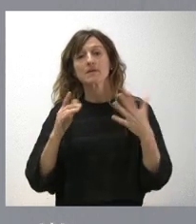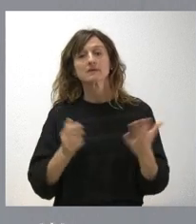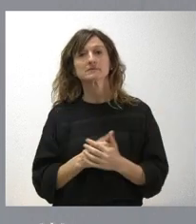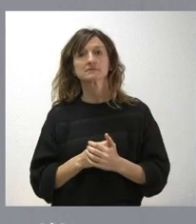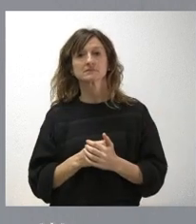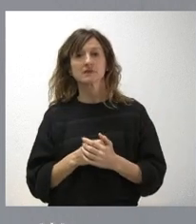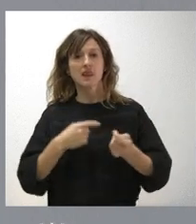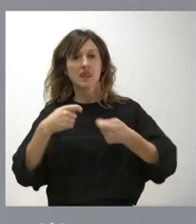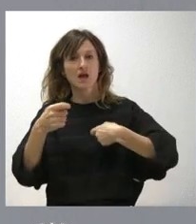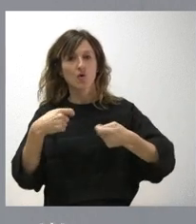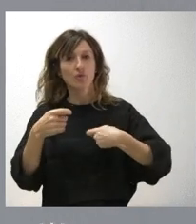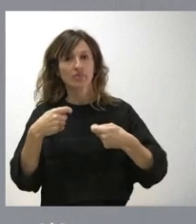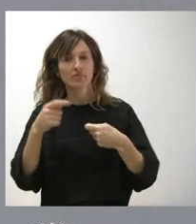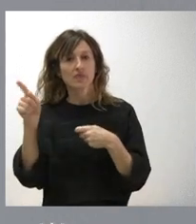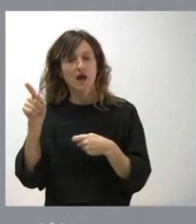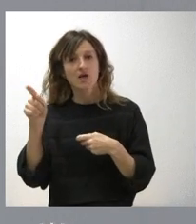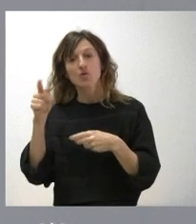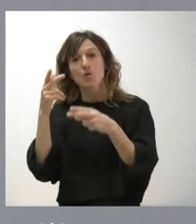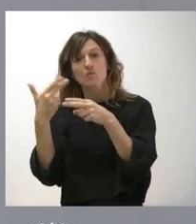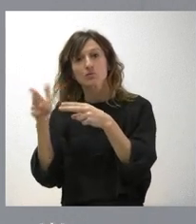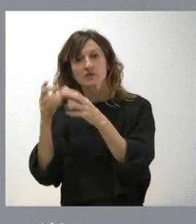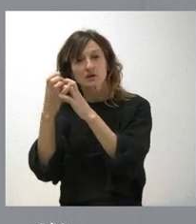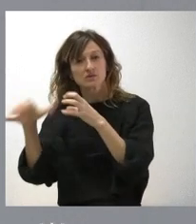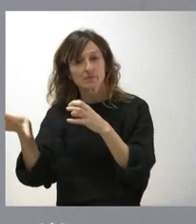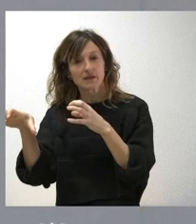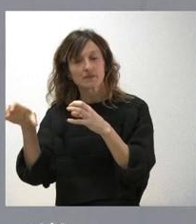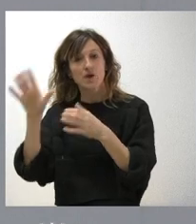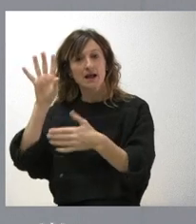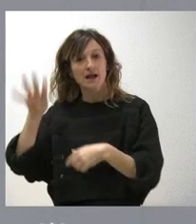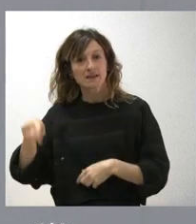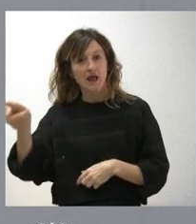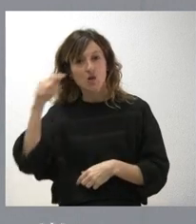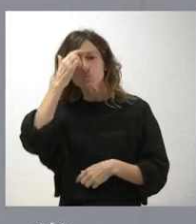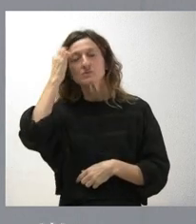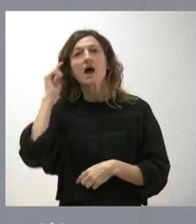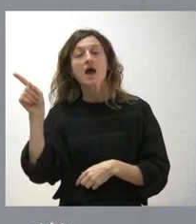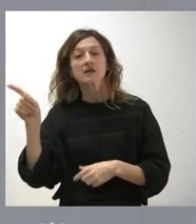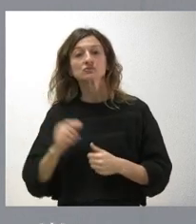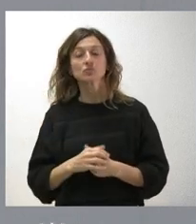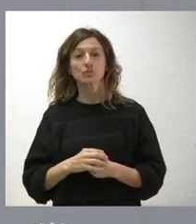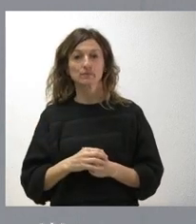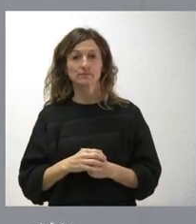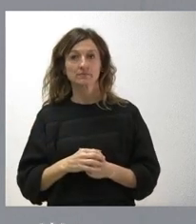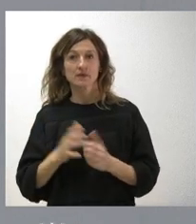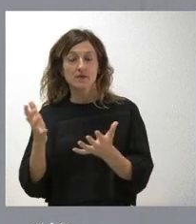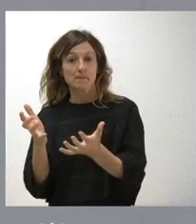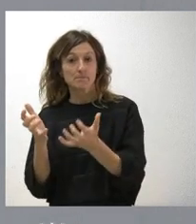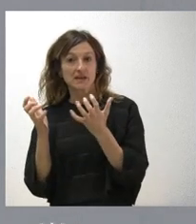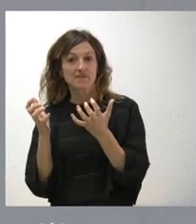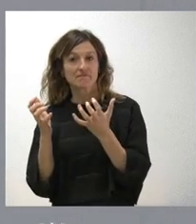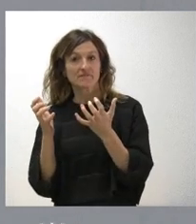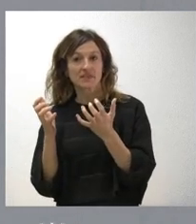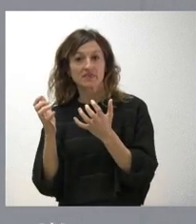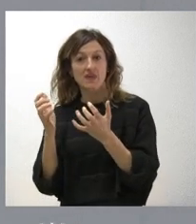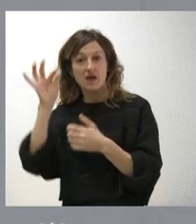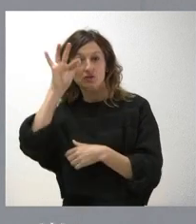se ha negociado con partidos separatistas en Cataluña y que benefician hipotéticamente a